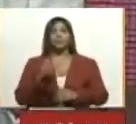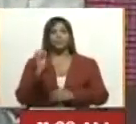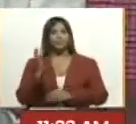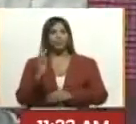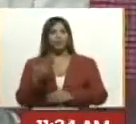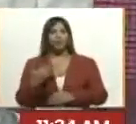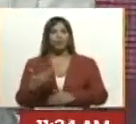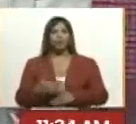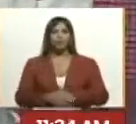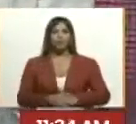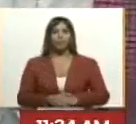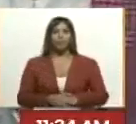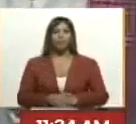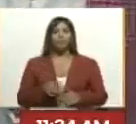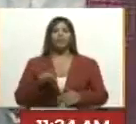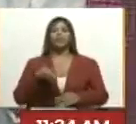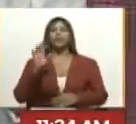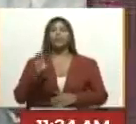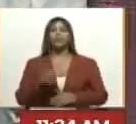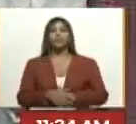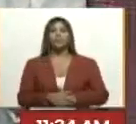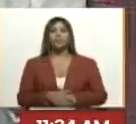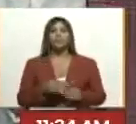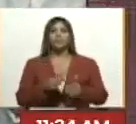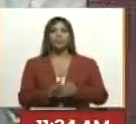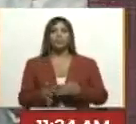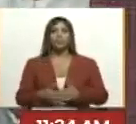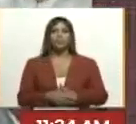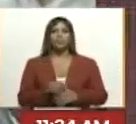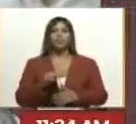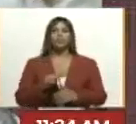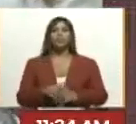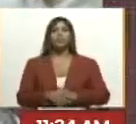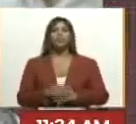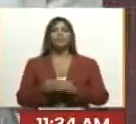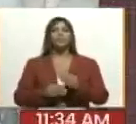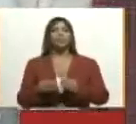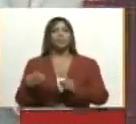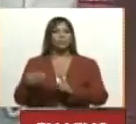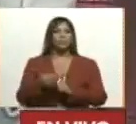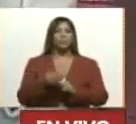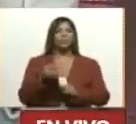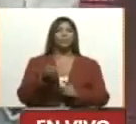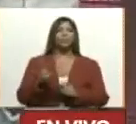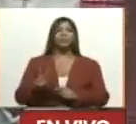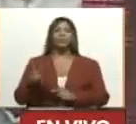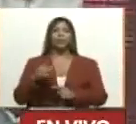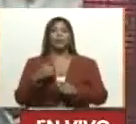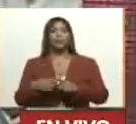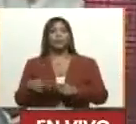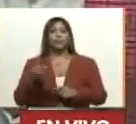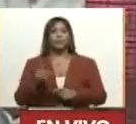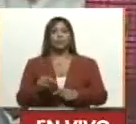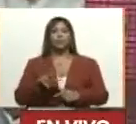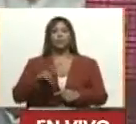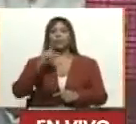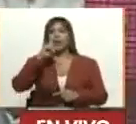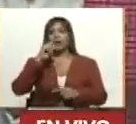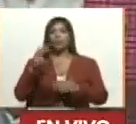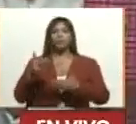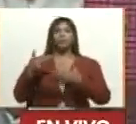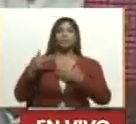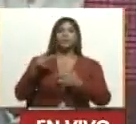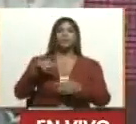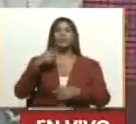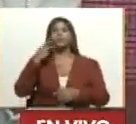muy importante en nuestro país, que es que tiene que ver entonces con el laufer contra Venezuela, pero a propósito de los 3 años de secuestro